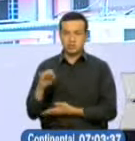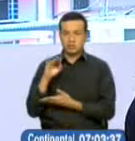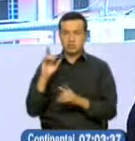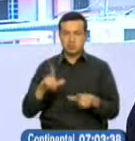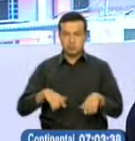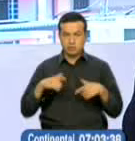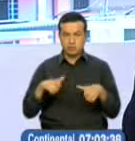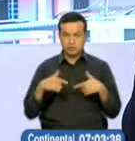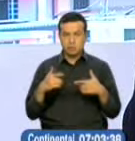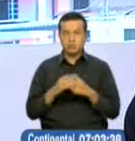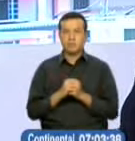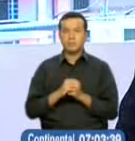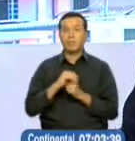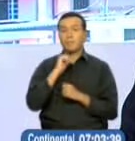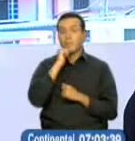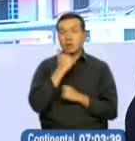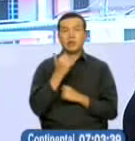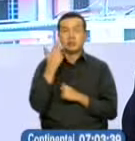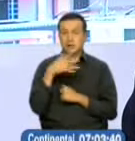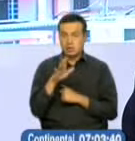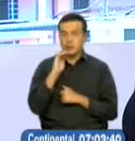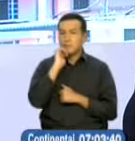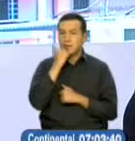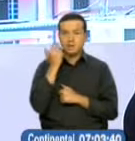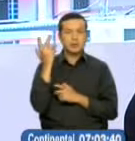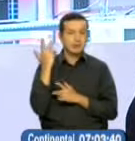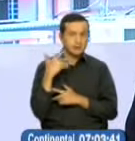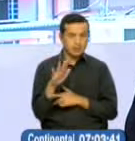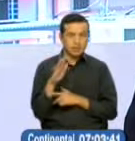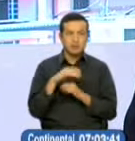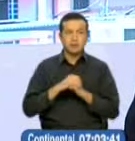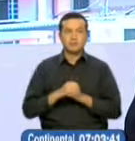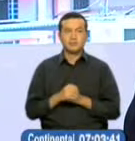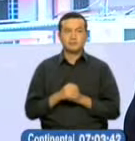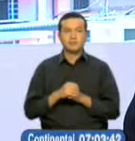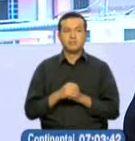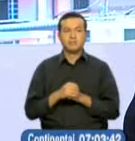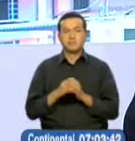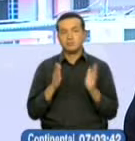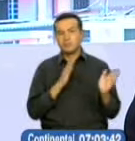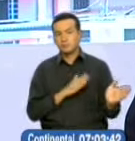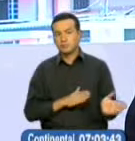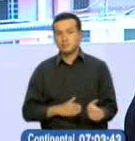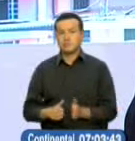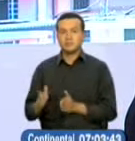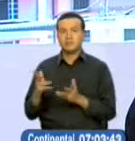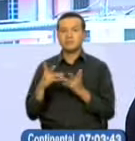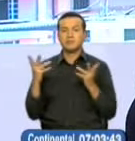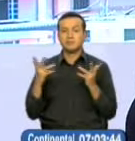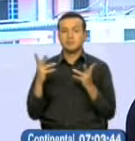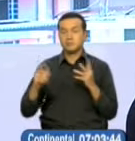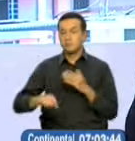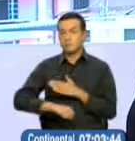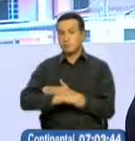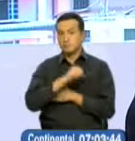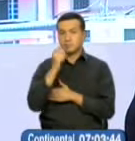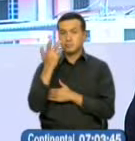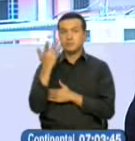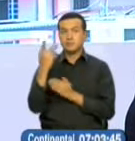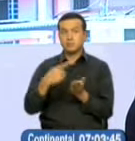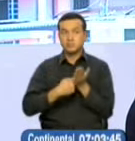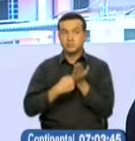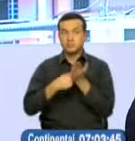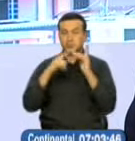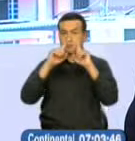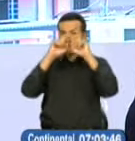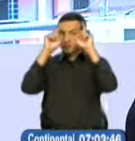Moreno. Al día siguiente, un día después de haberse proclamado esta victoria, se reúne con los